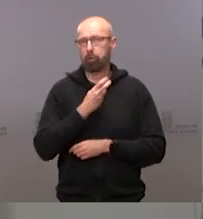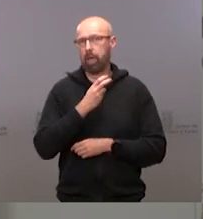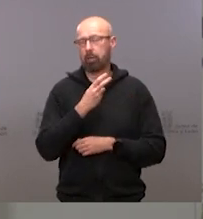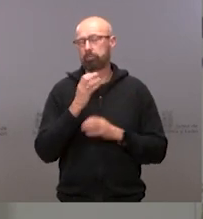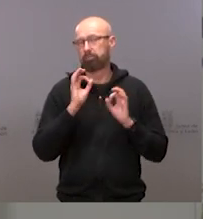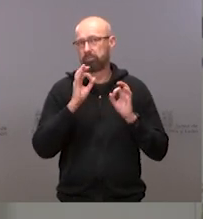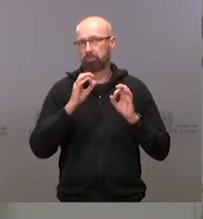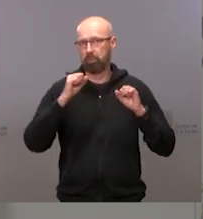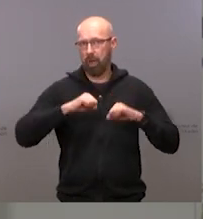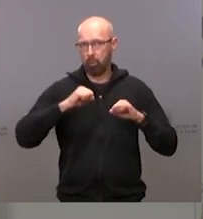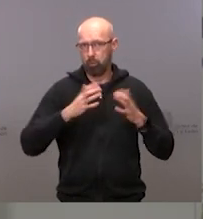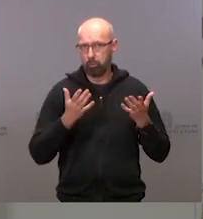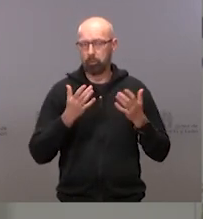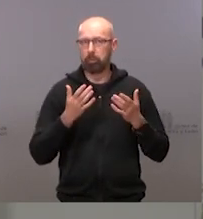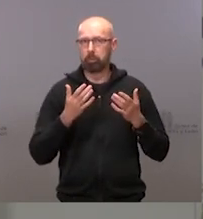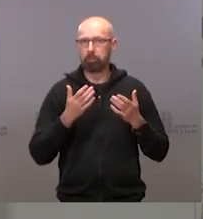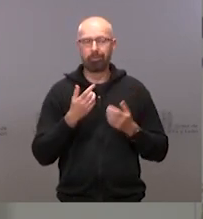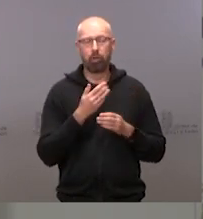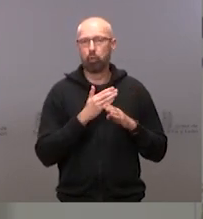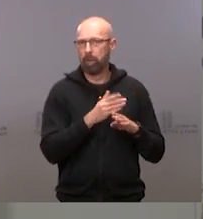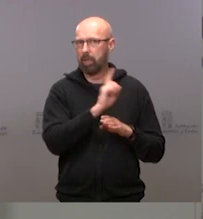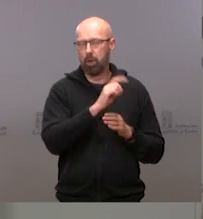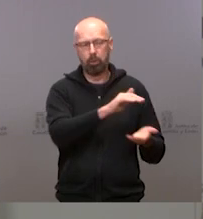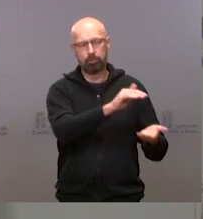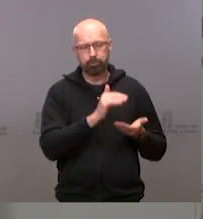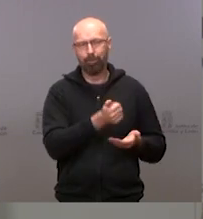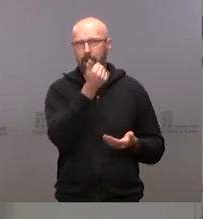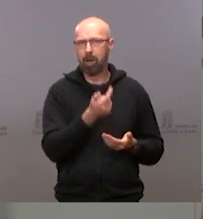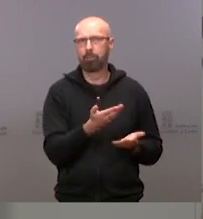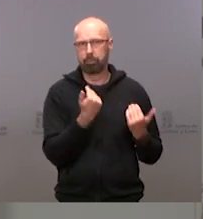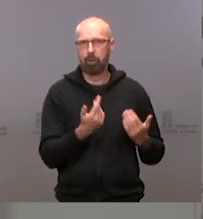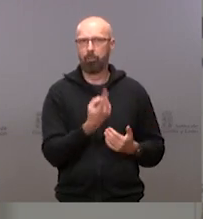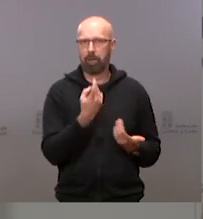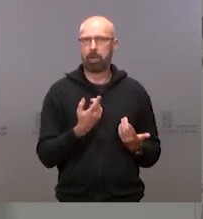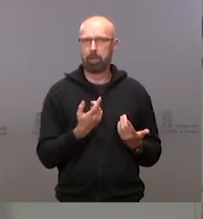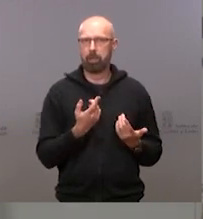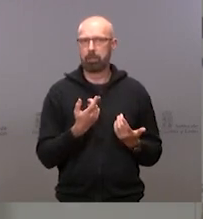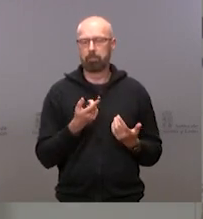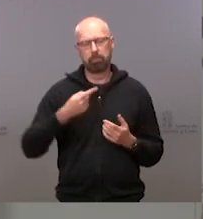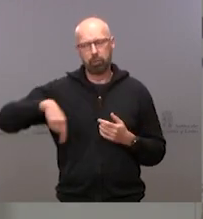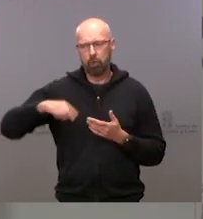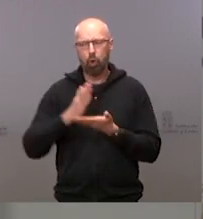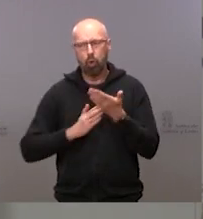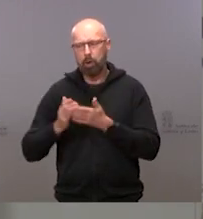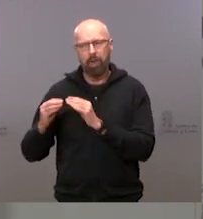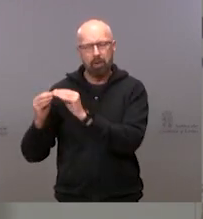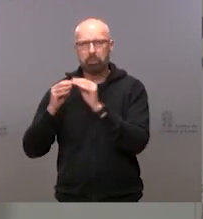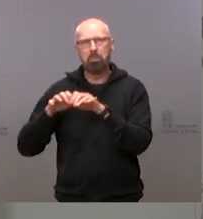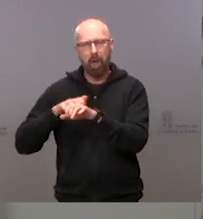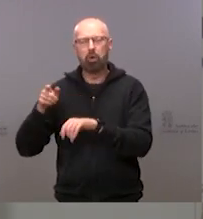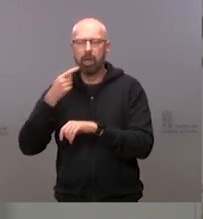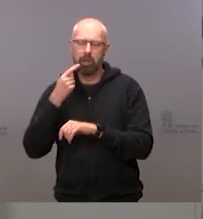del resto de la población no es suficiente hemos insistido prácticamente la mayoría de las comunidades autónomas